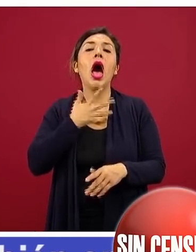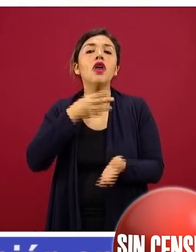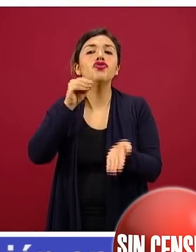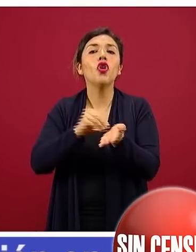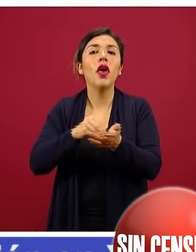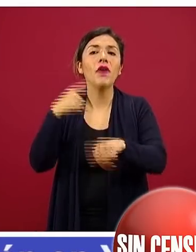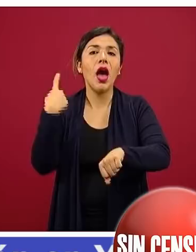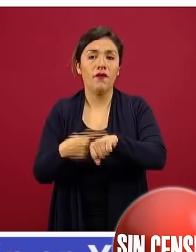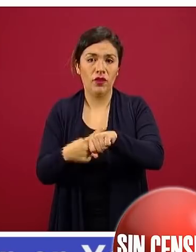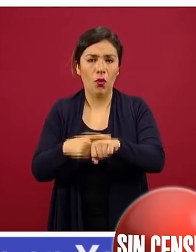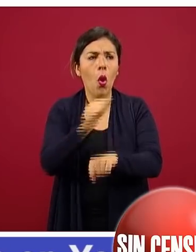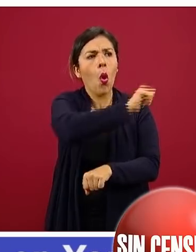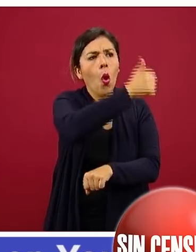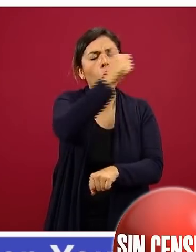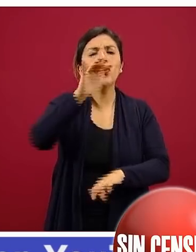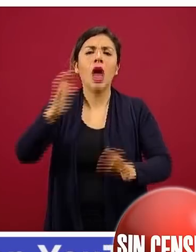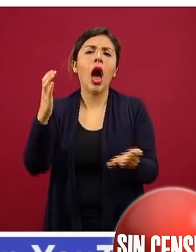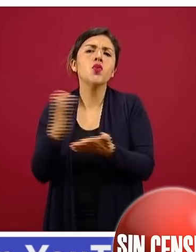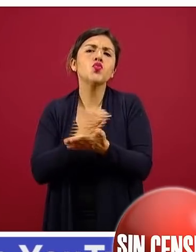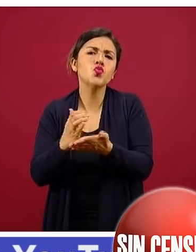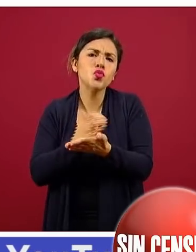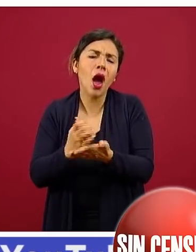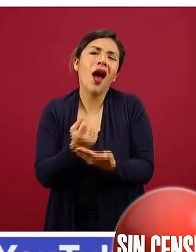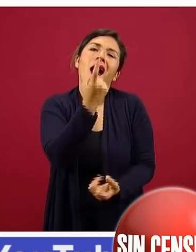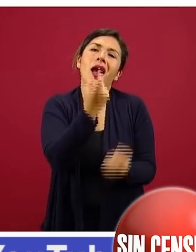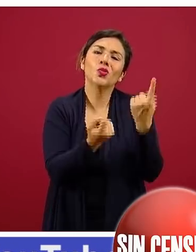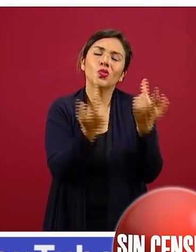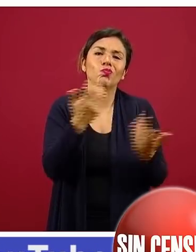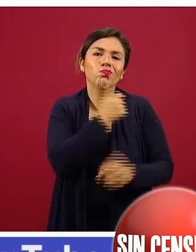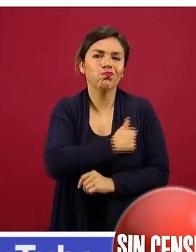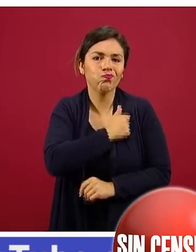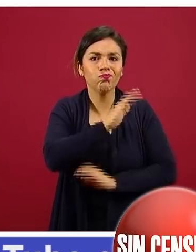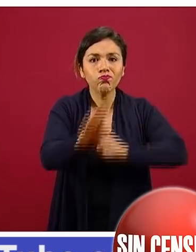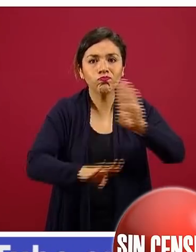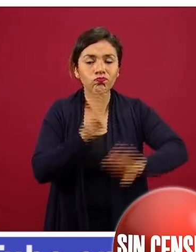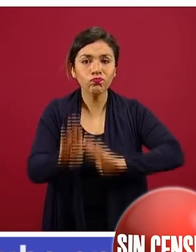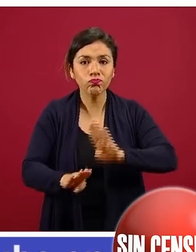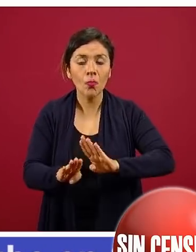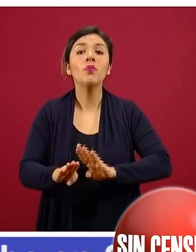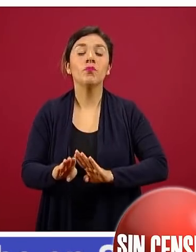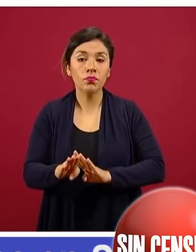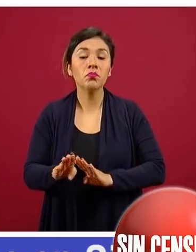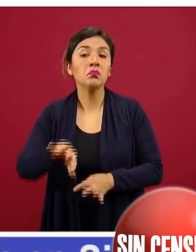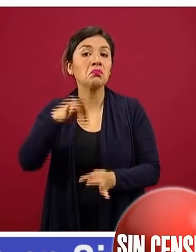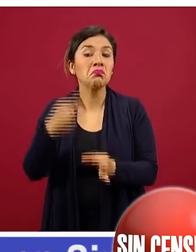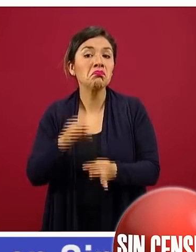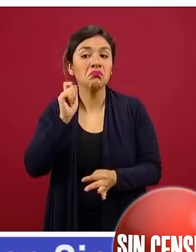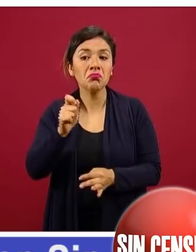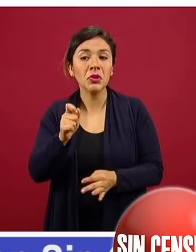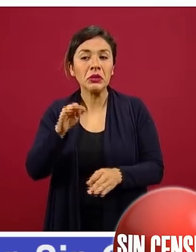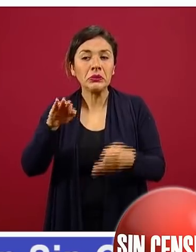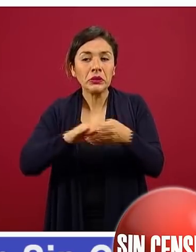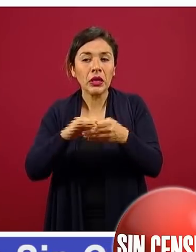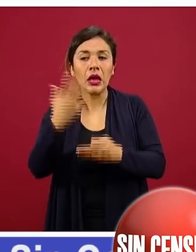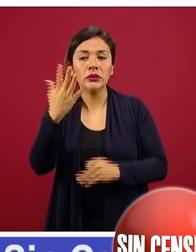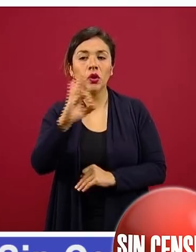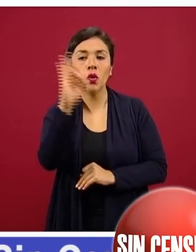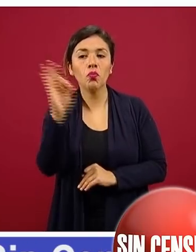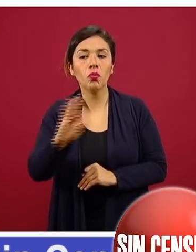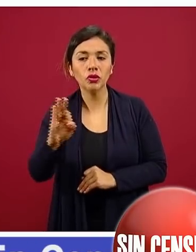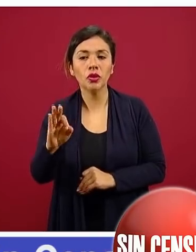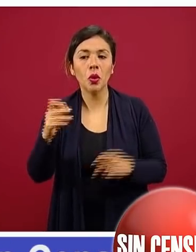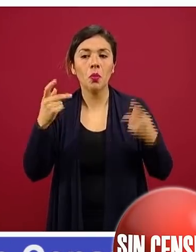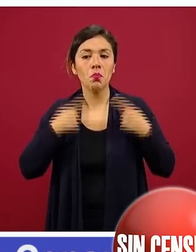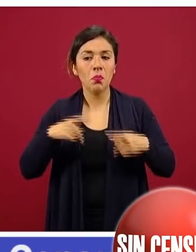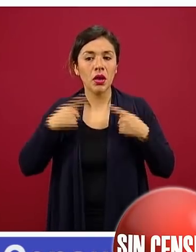se han recuperado o algunas lamentablemente han fallecido, concretamente en promedio 5% de